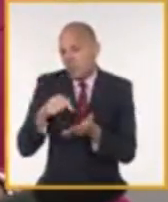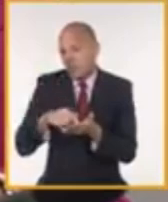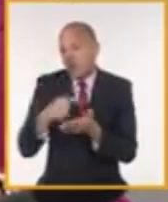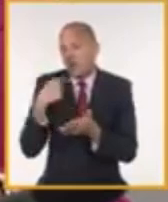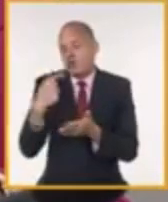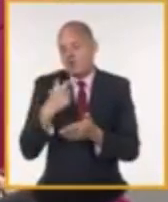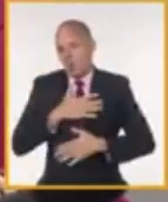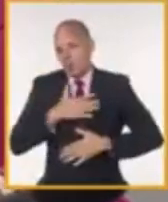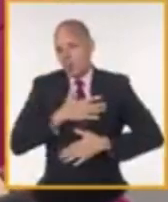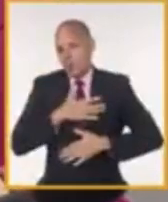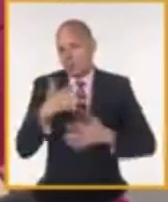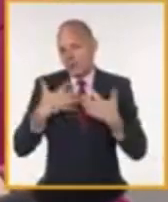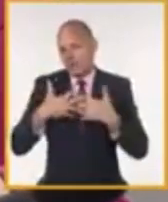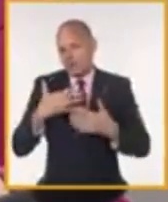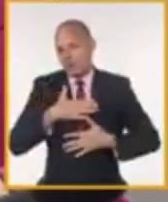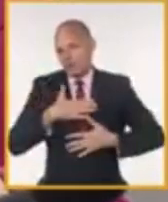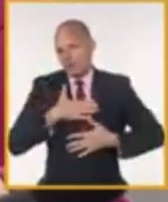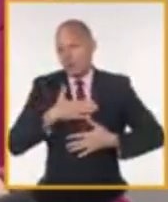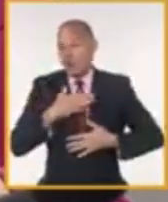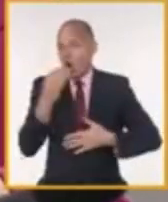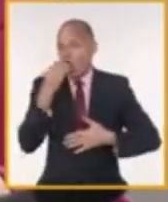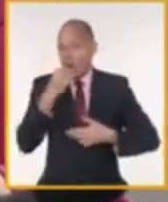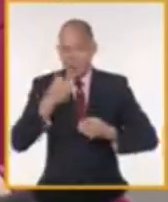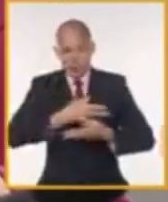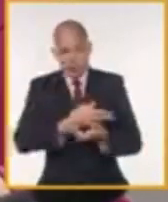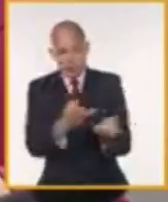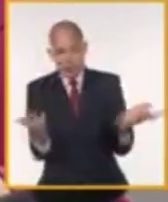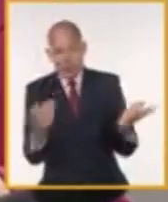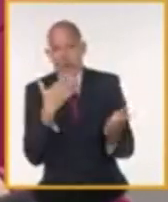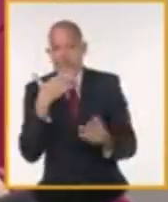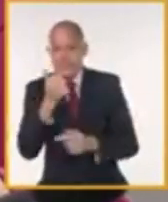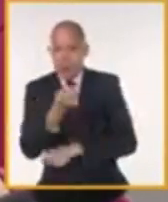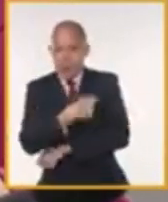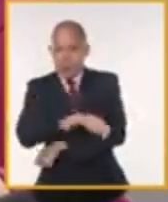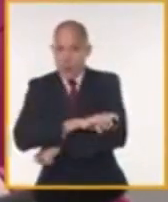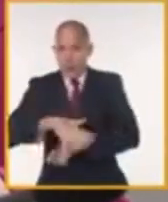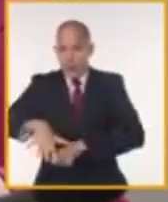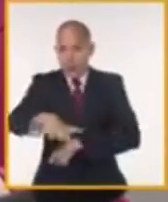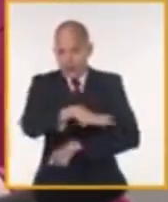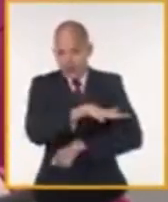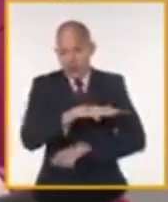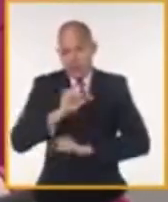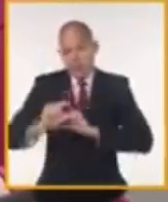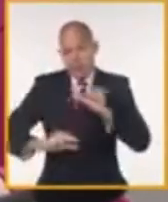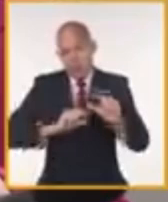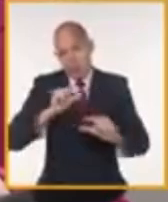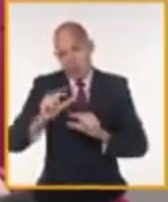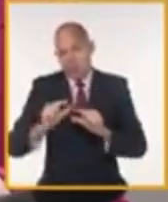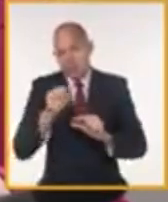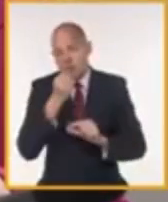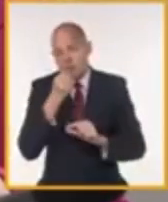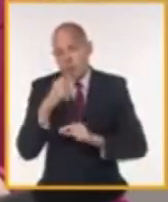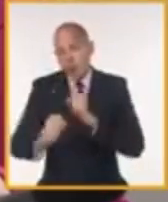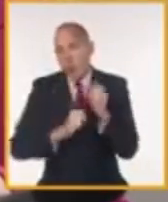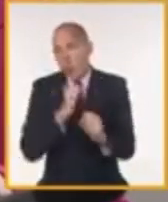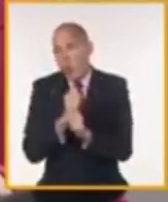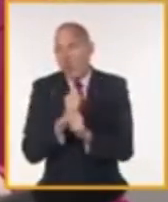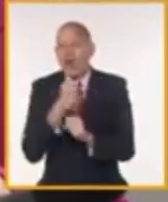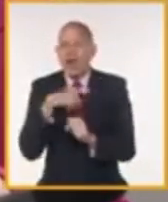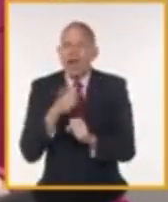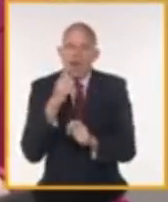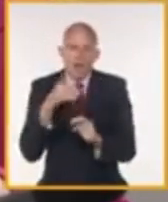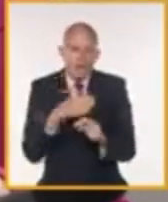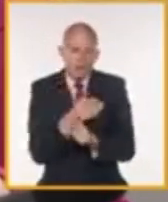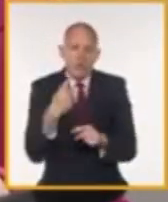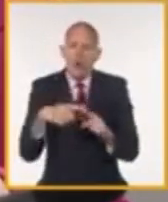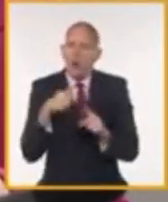soberanía alimentaria, pudiendo multiplicar aquellas producciones con la utilización de los subproductos que generan